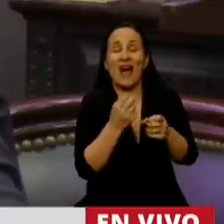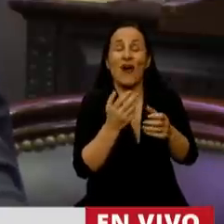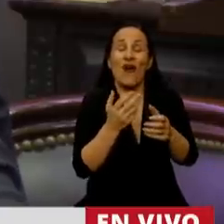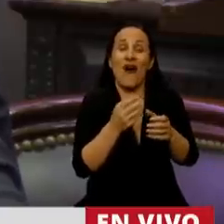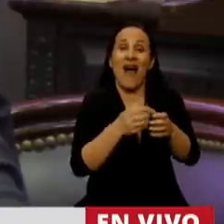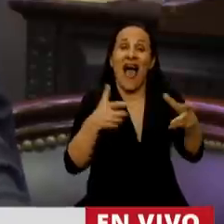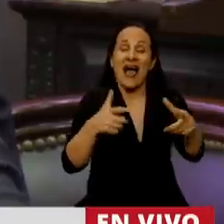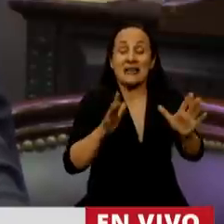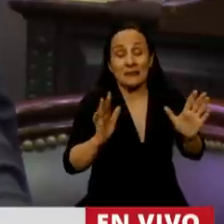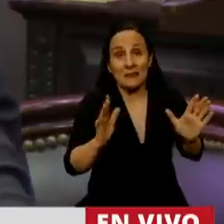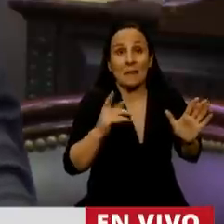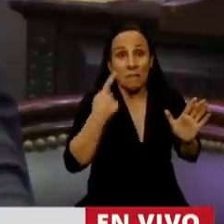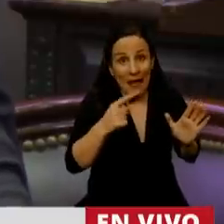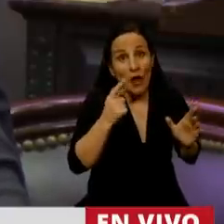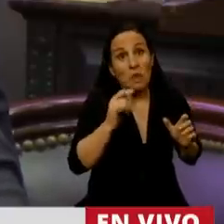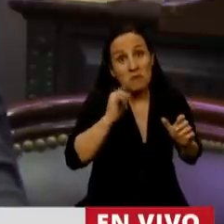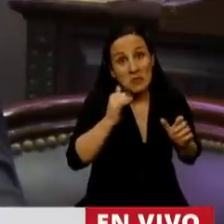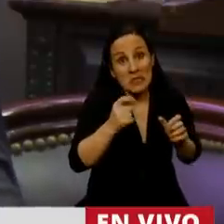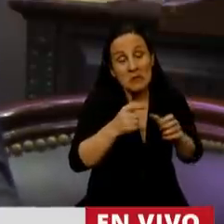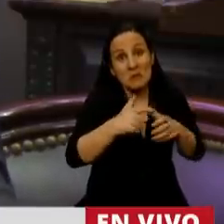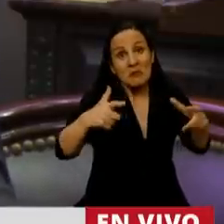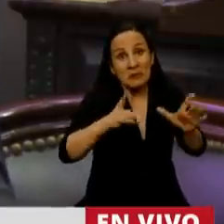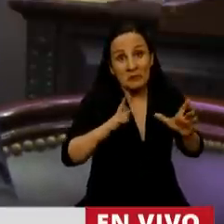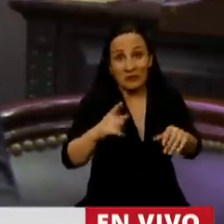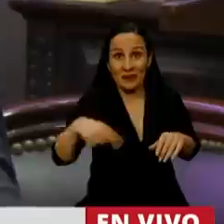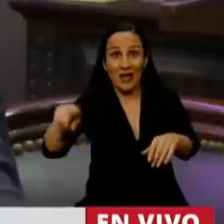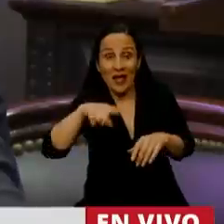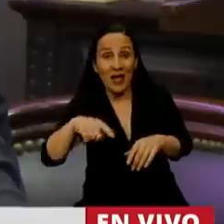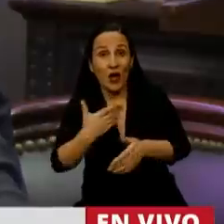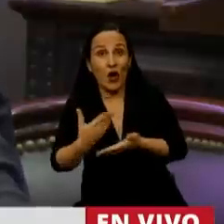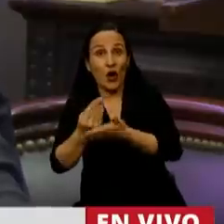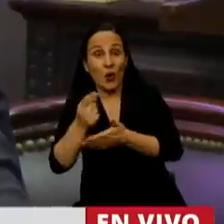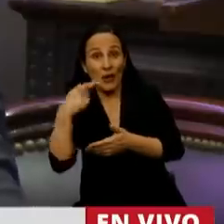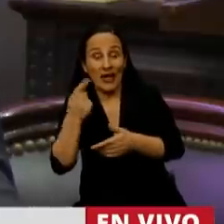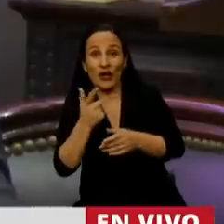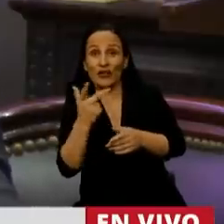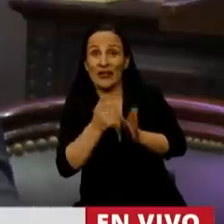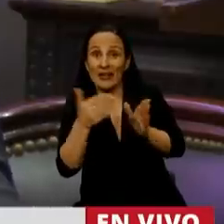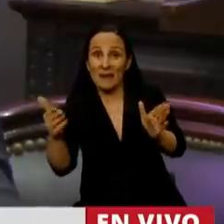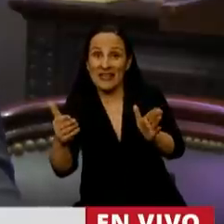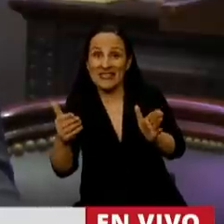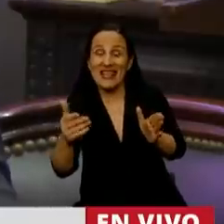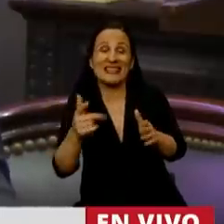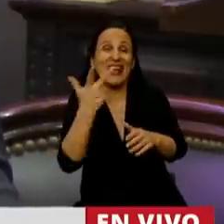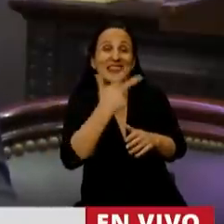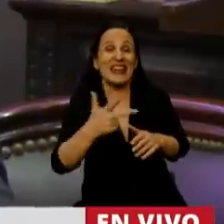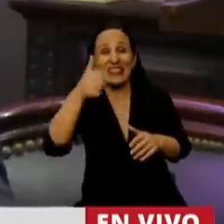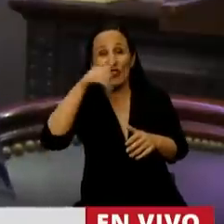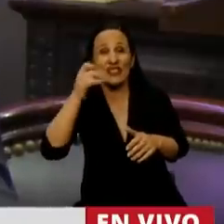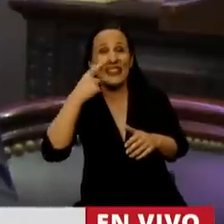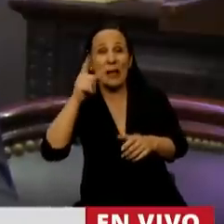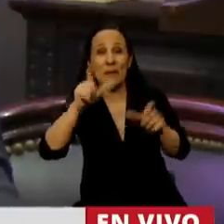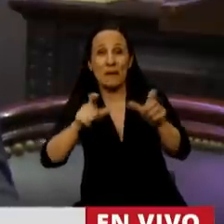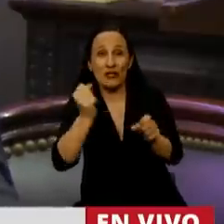726 mil puestos de trabajo sólo en el primer trimestre antes de la cuarentena se perdieron 360 mil